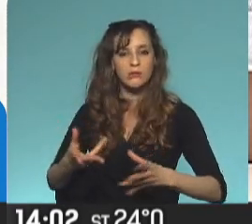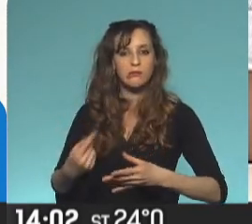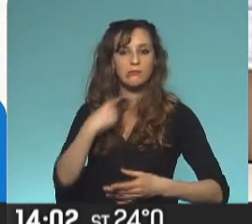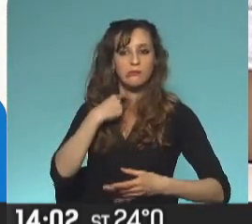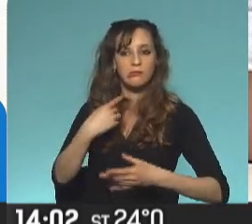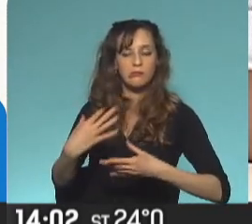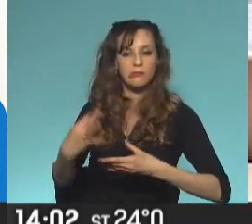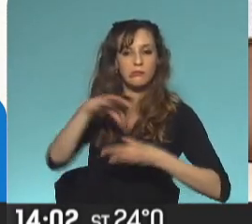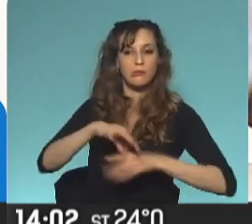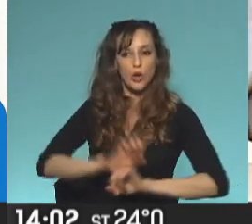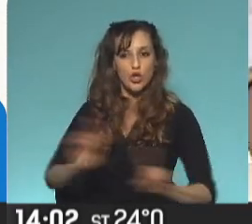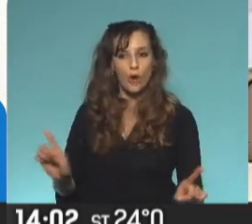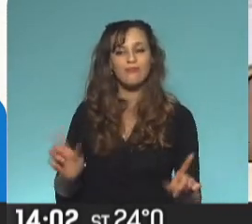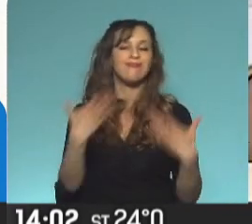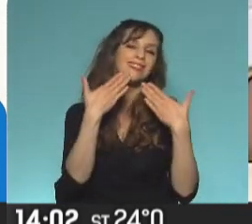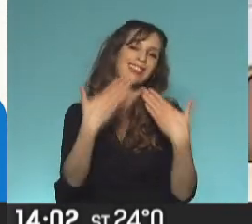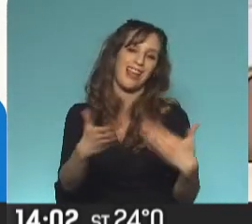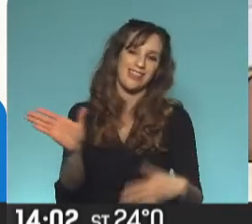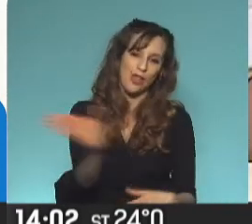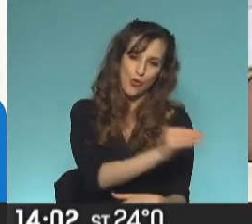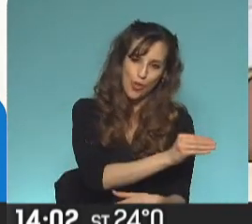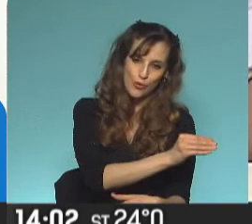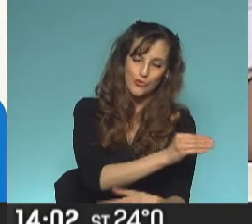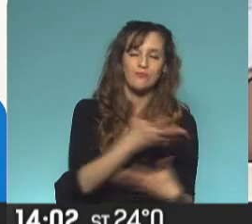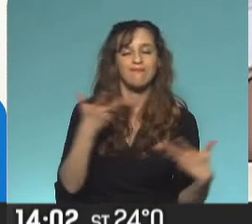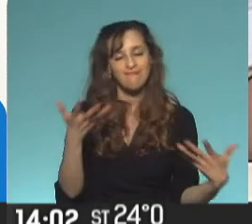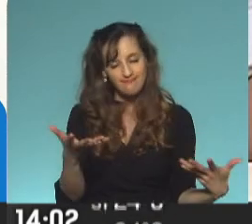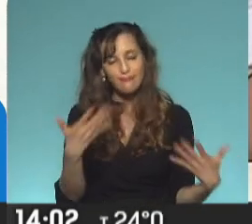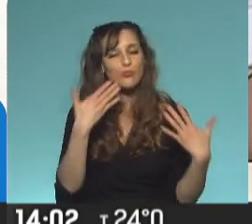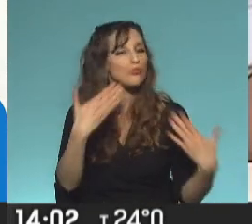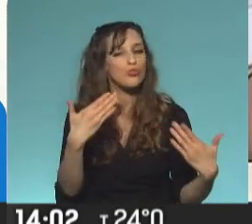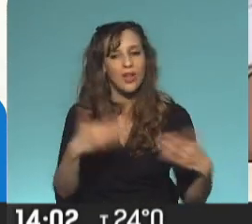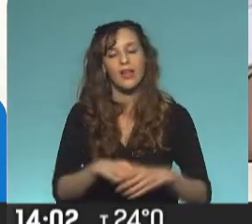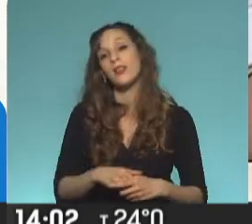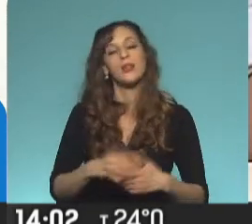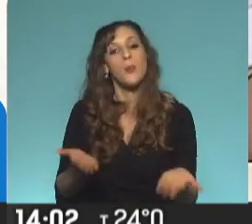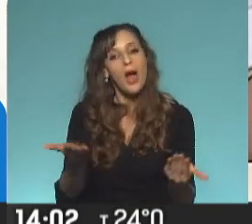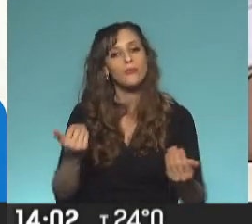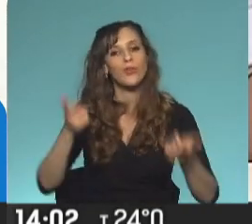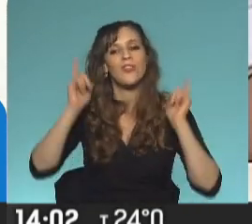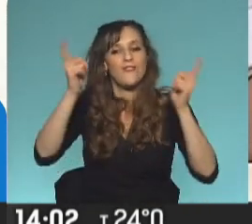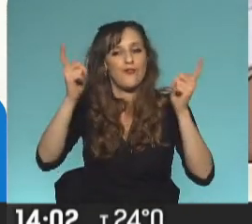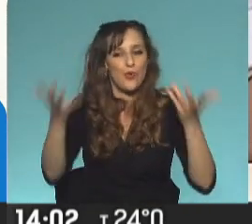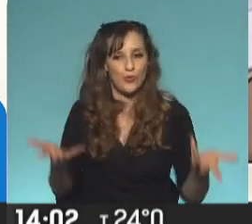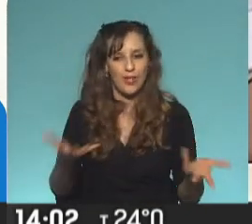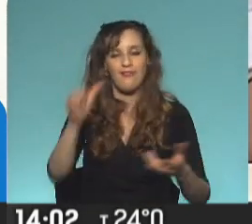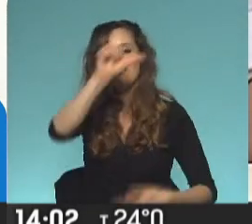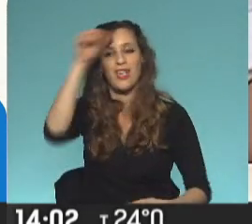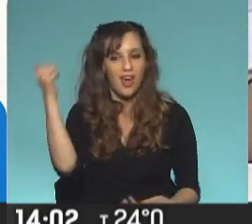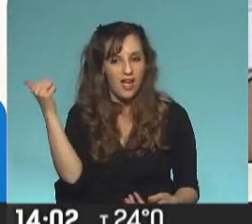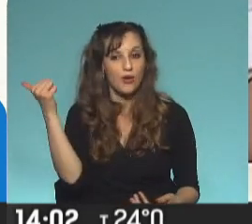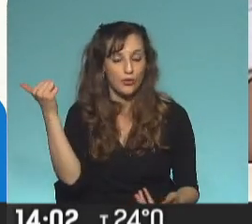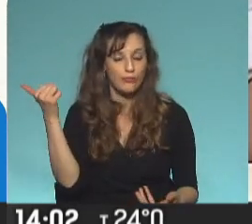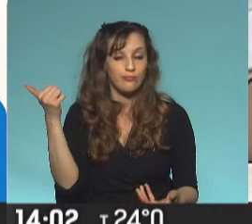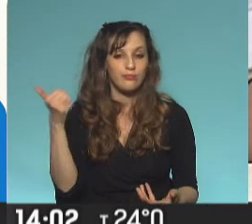que bueno muchísimas gracias a todos ya todas y bueno a seguir a seguir este disfrutando de esta temporada que es una temporada